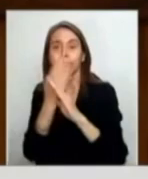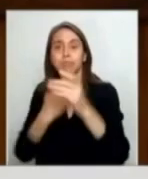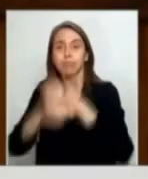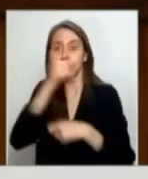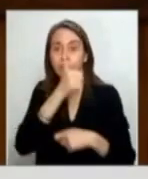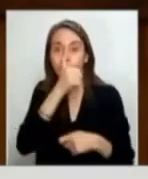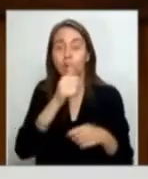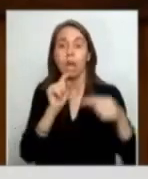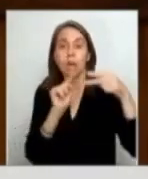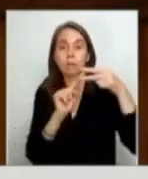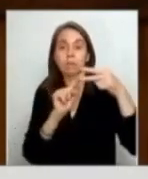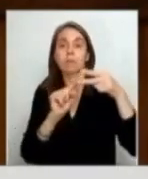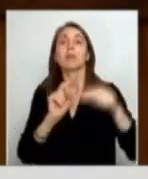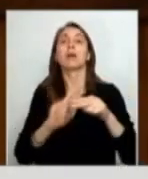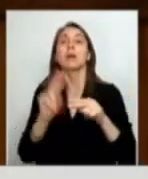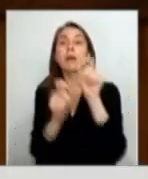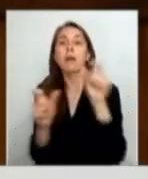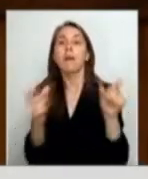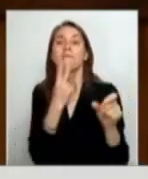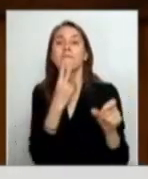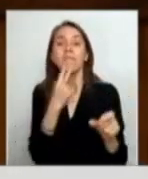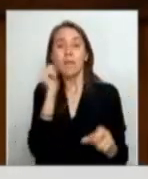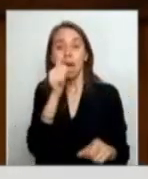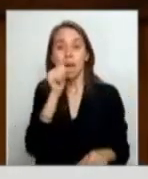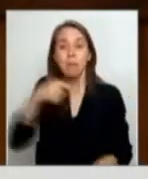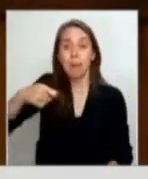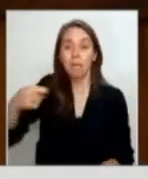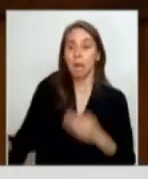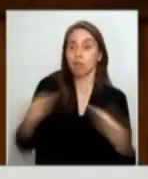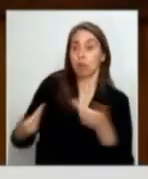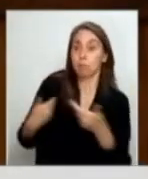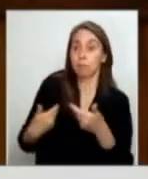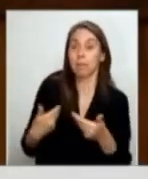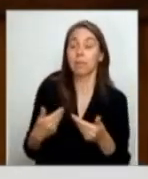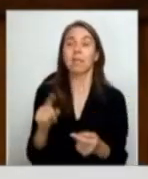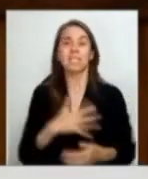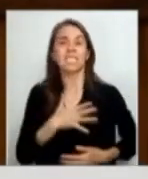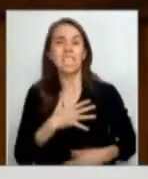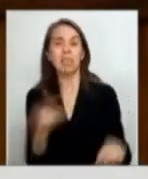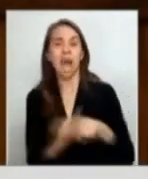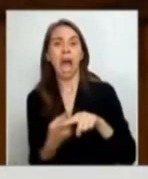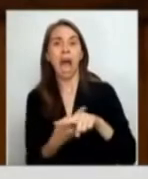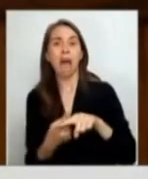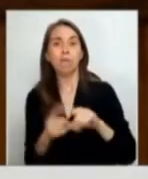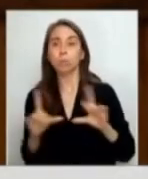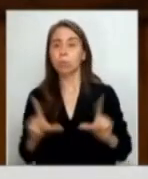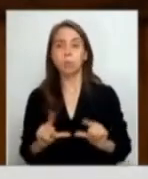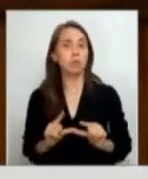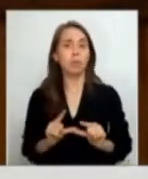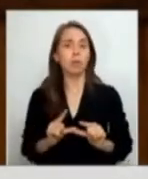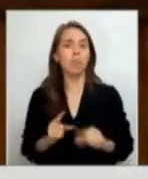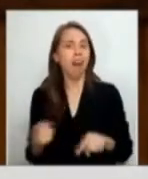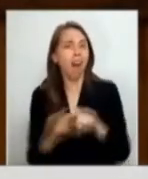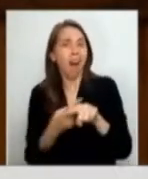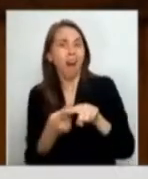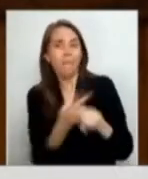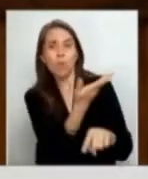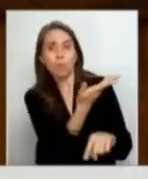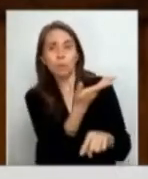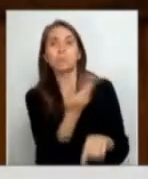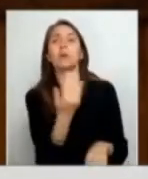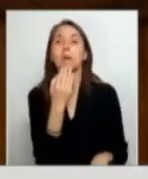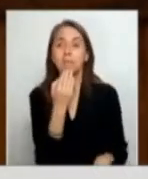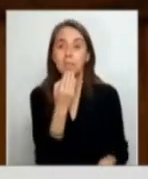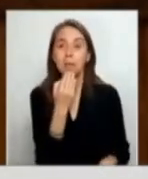una vida que está cada día más cara y donde la sensación de abuso no ha disminuido. Y también